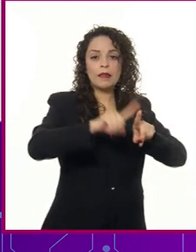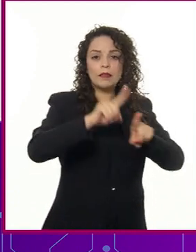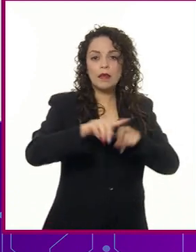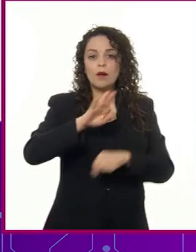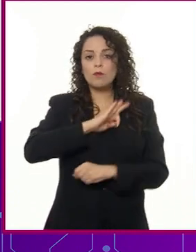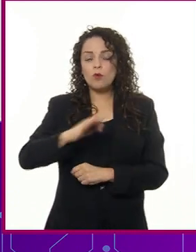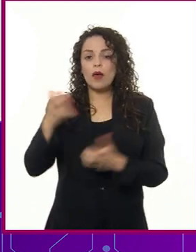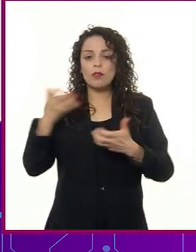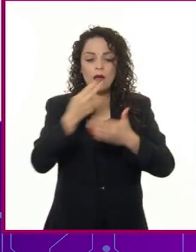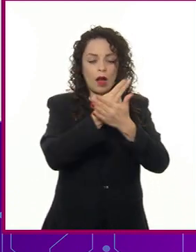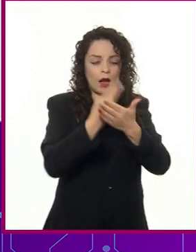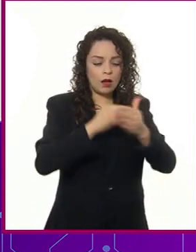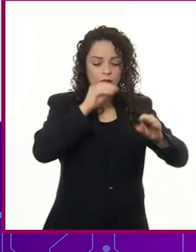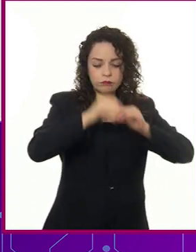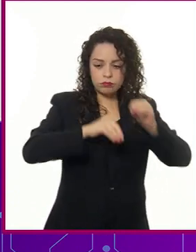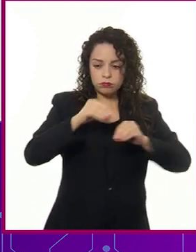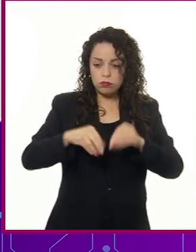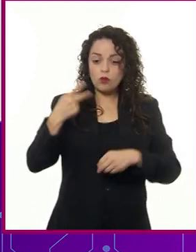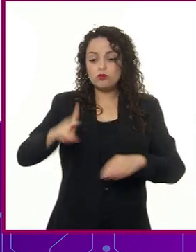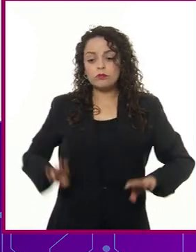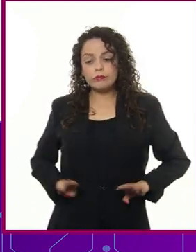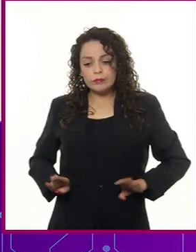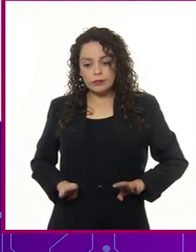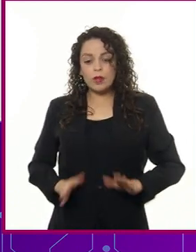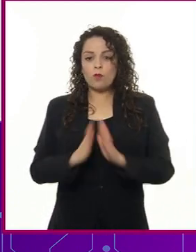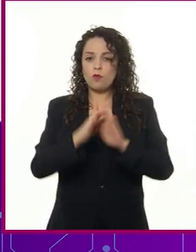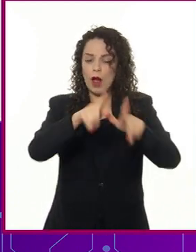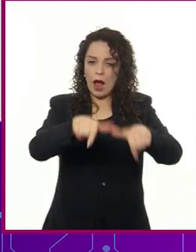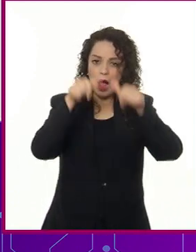sus características, así que debes estar muy atento.